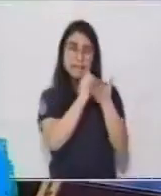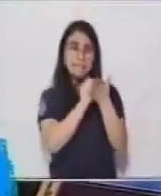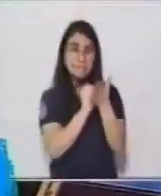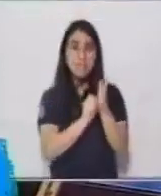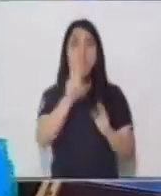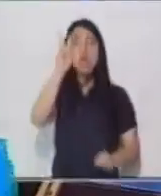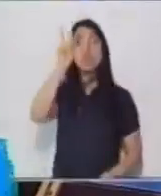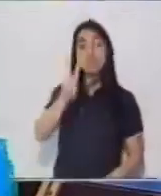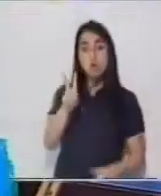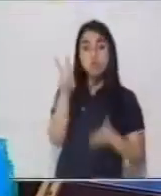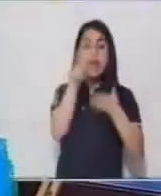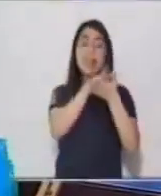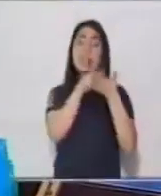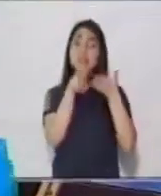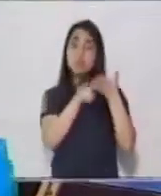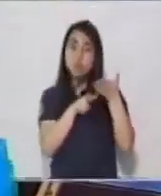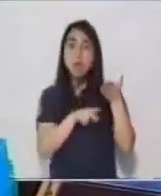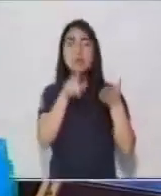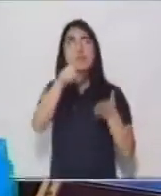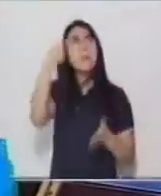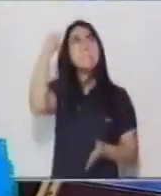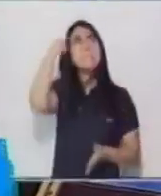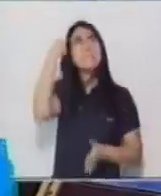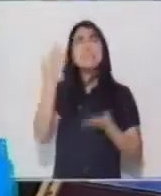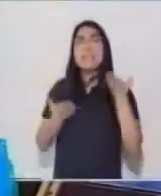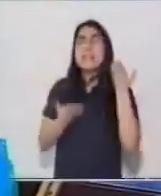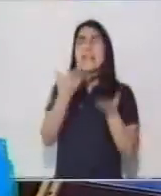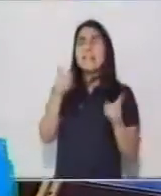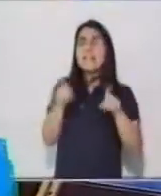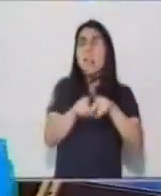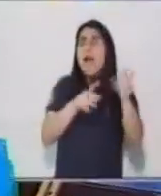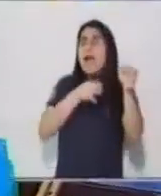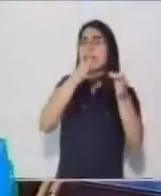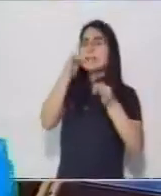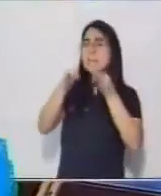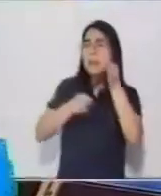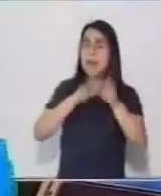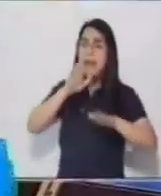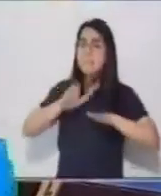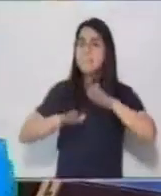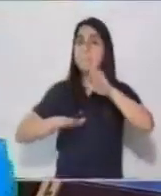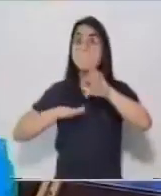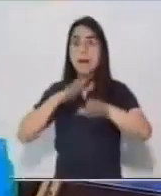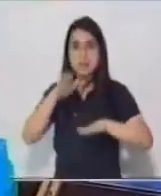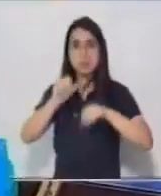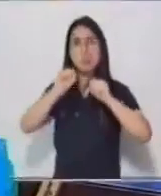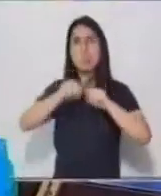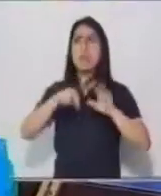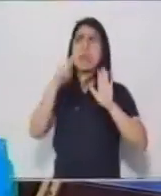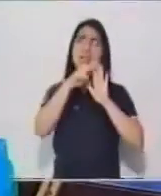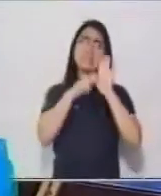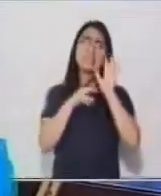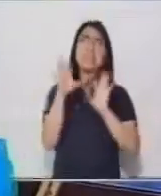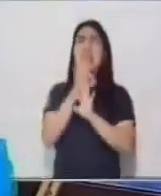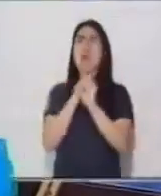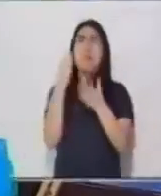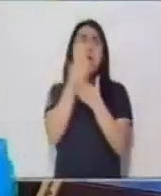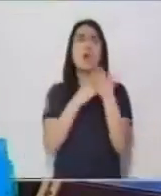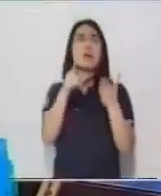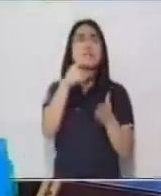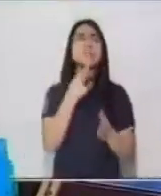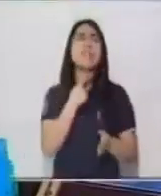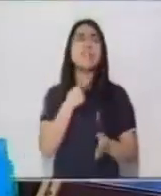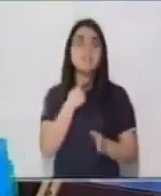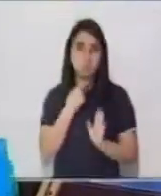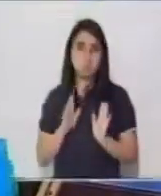instrucciones de una manualidad. Recuerda guardar tus ejercicios y trabajos en tu portafolio de Aprendo en Casa.